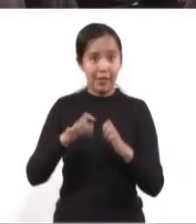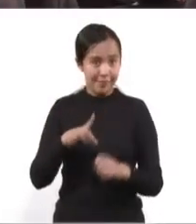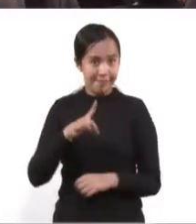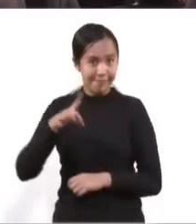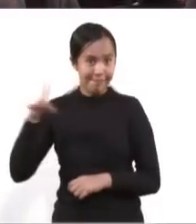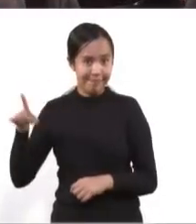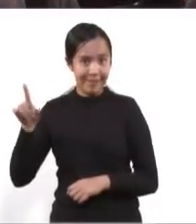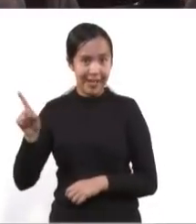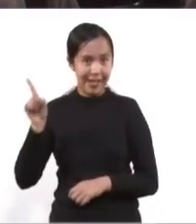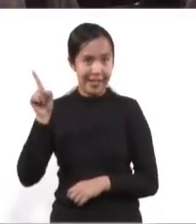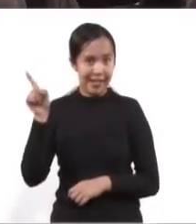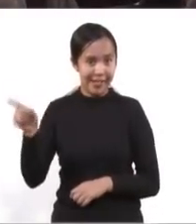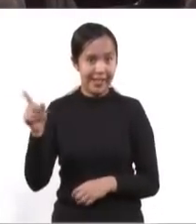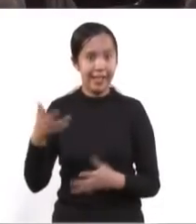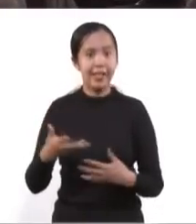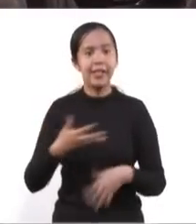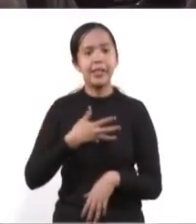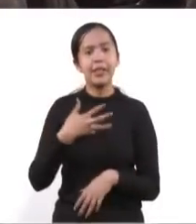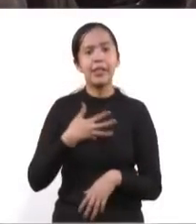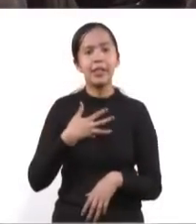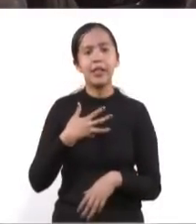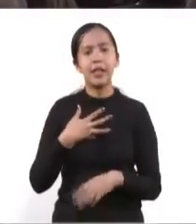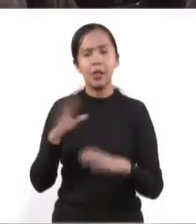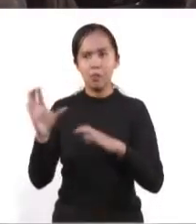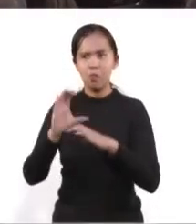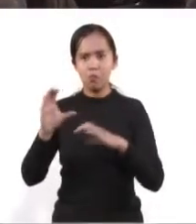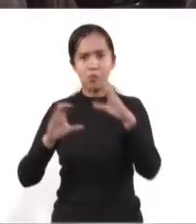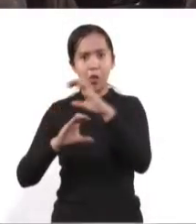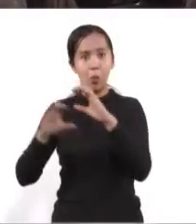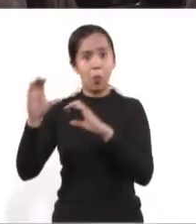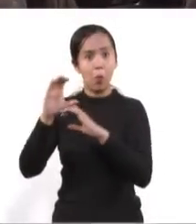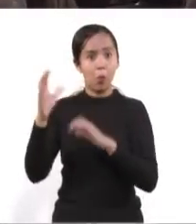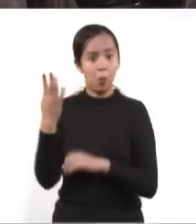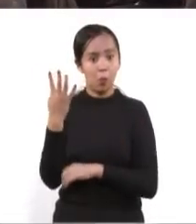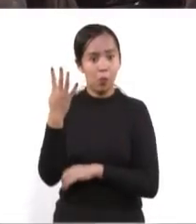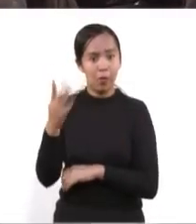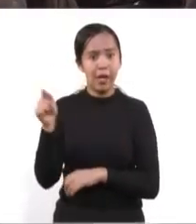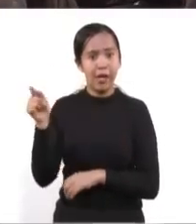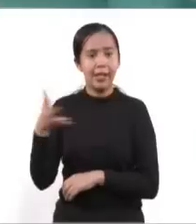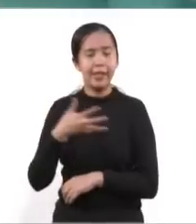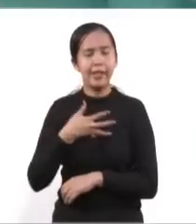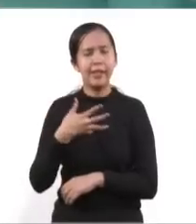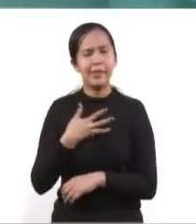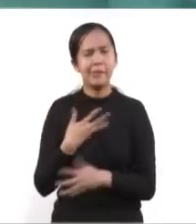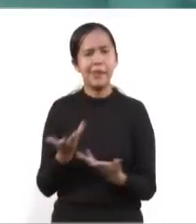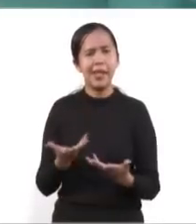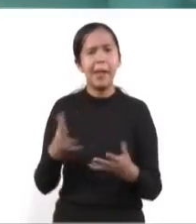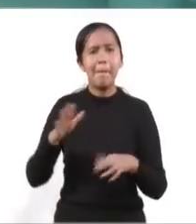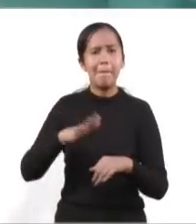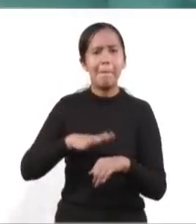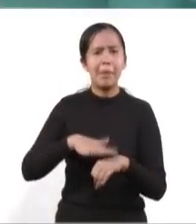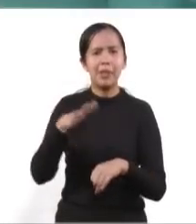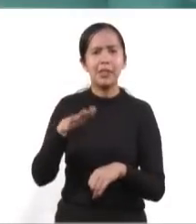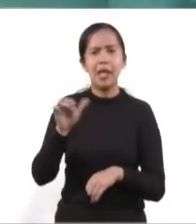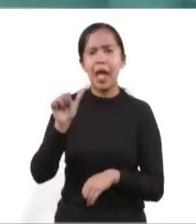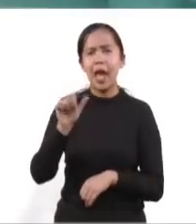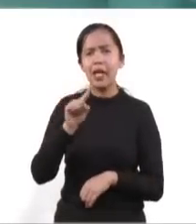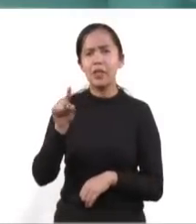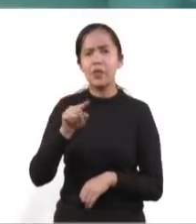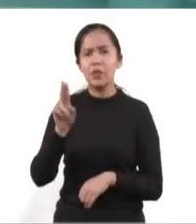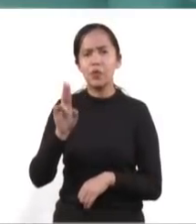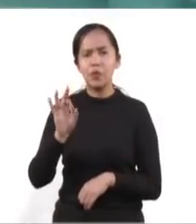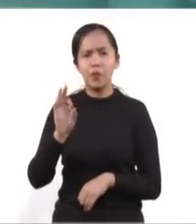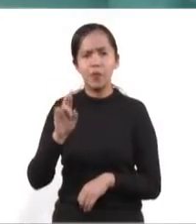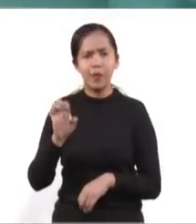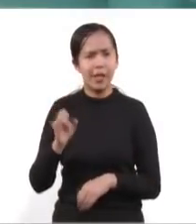de 4 niveles, se alberga propiamente dicho la subestación encapsulada en hexafluoruro de azufre y diversos